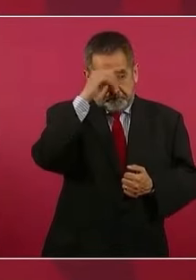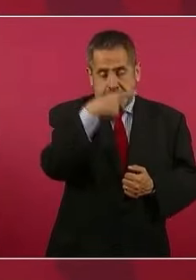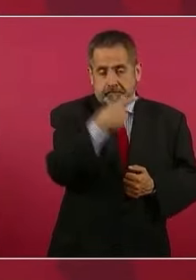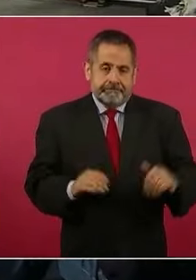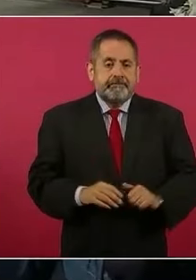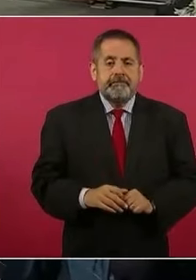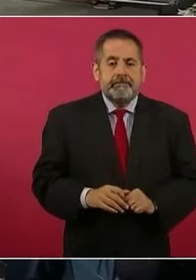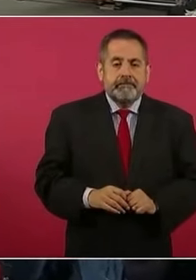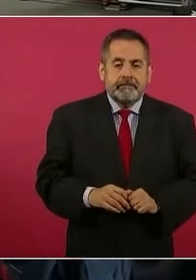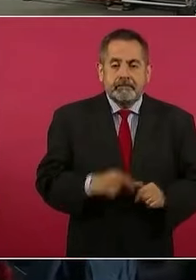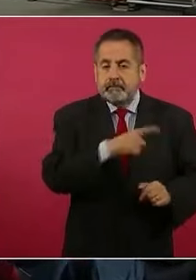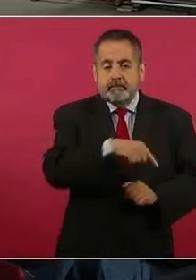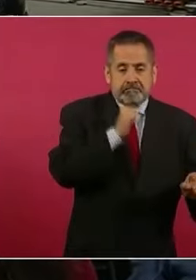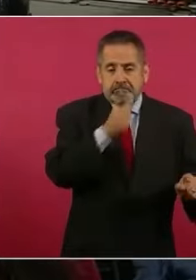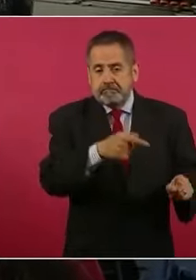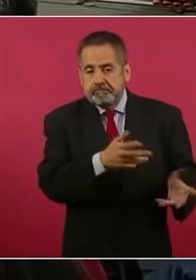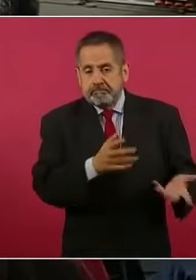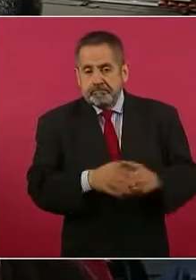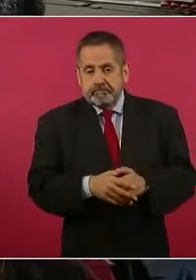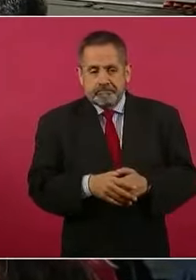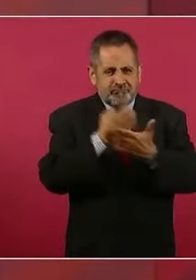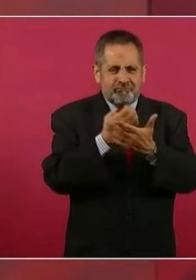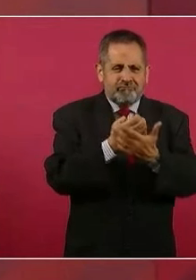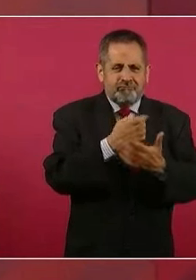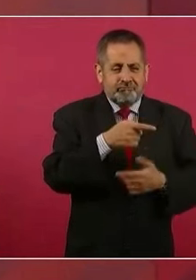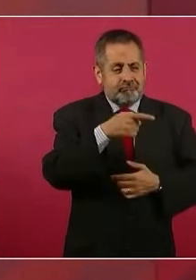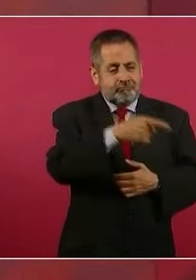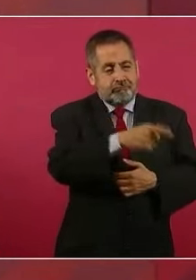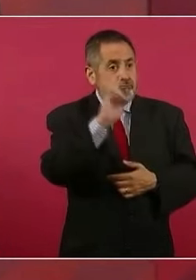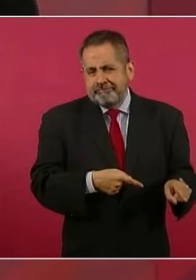política neoliberal. Esto no se los enseñaron a los economistas en